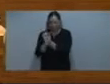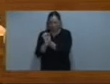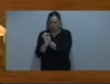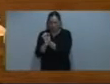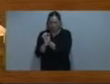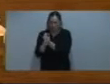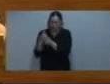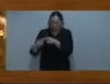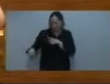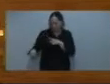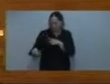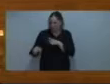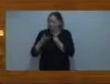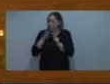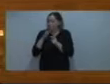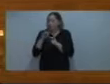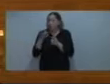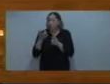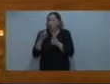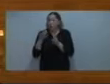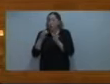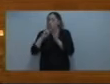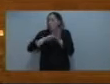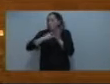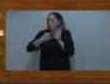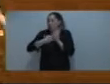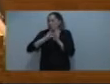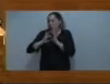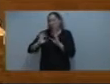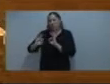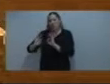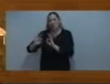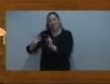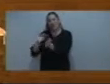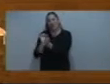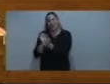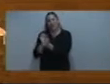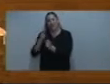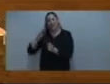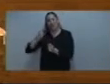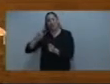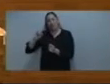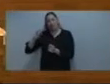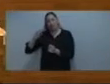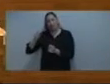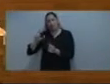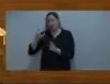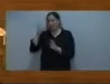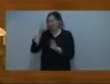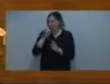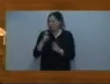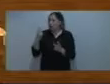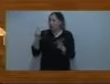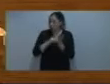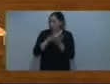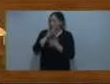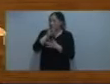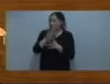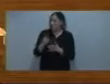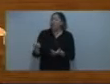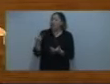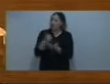singularidad que el proyecto presenta. El informe anual del Defensor del Pueblo 2015 en este expediente señala lo siguiente.